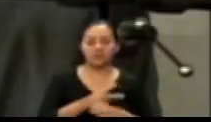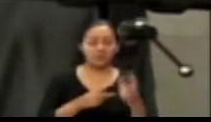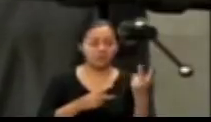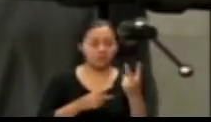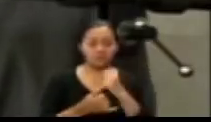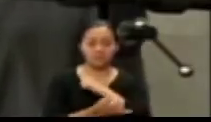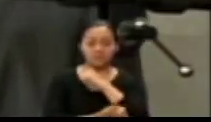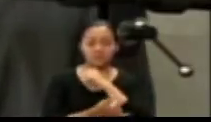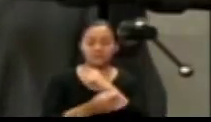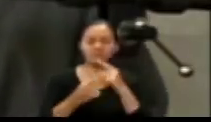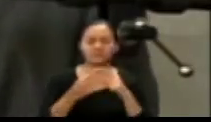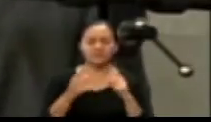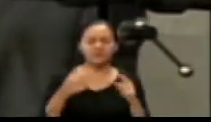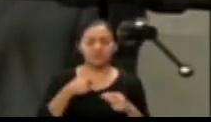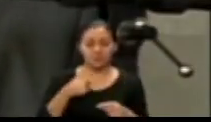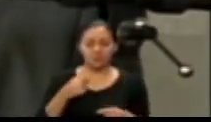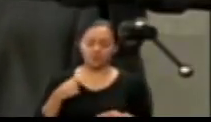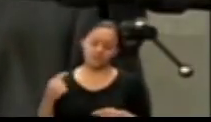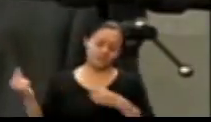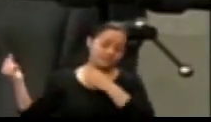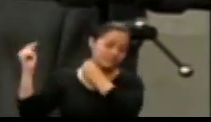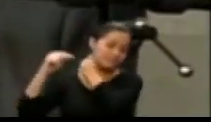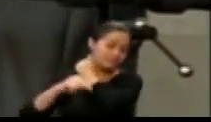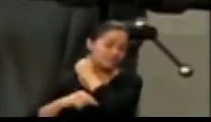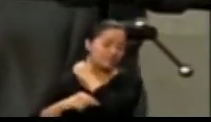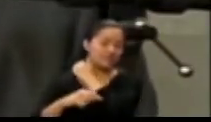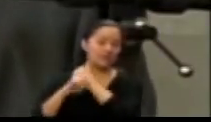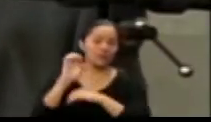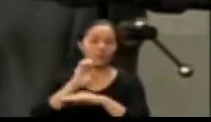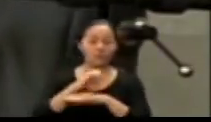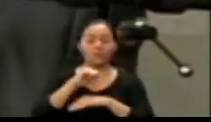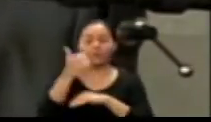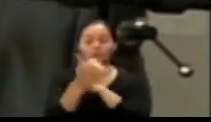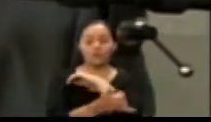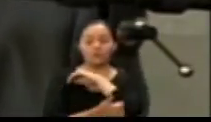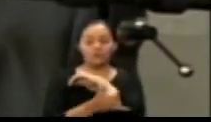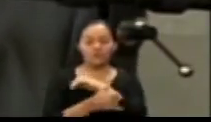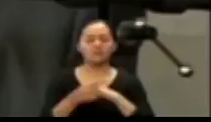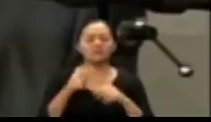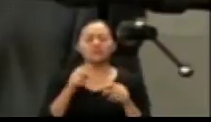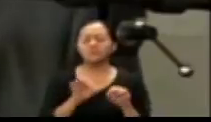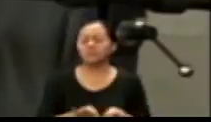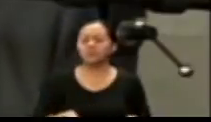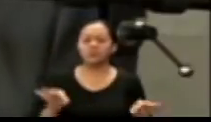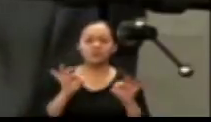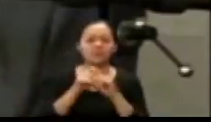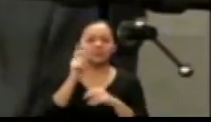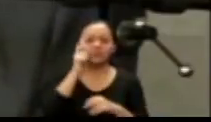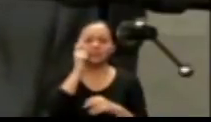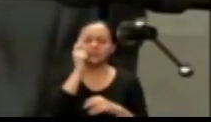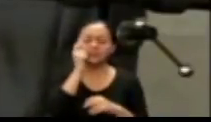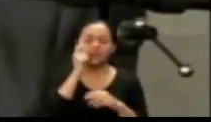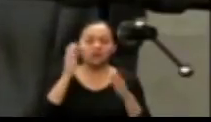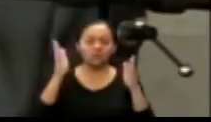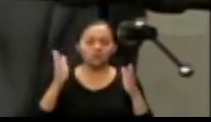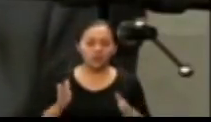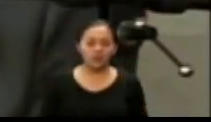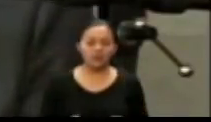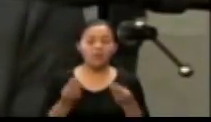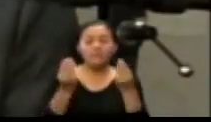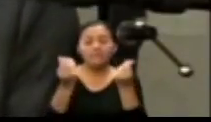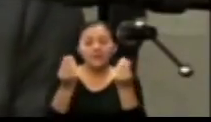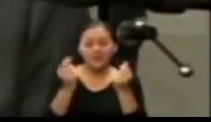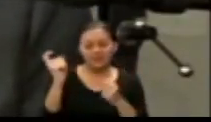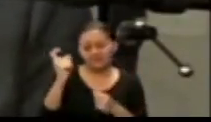países, a mí lo que me enseñó también viajar en Ecuador, en otros países, es que la humanidad es más importante de la riqueza, que la plata es